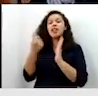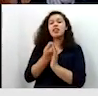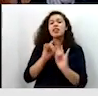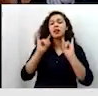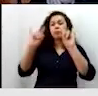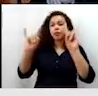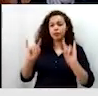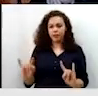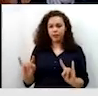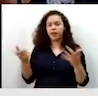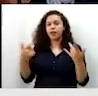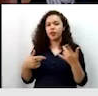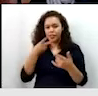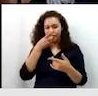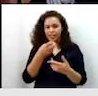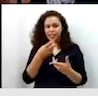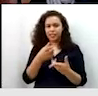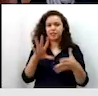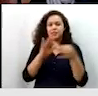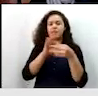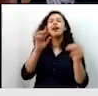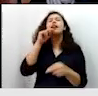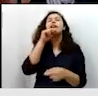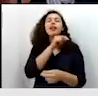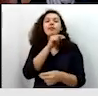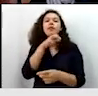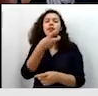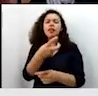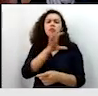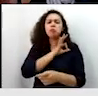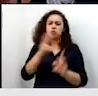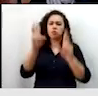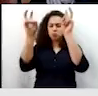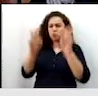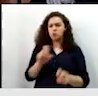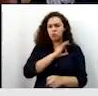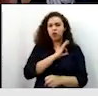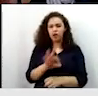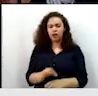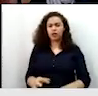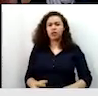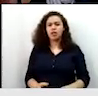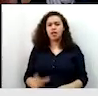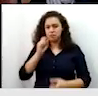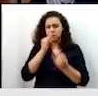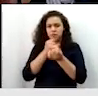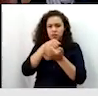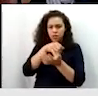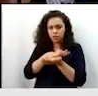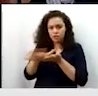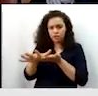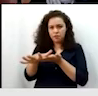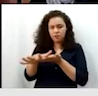les comenté, que se las describí muy rápido, pero esas ustedes las pueden descargar e imprimir y colocarlas en